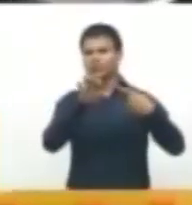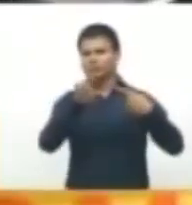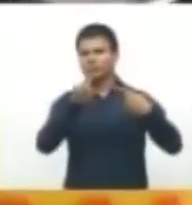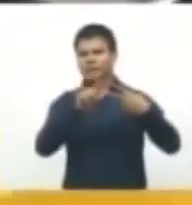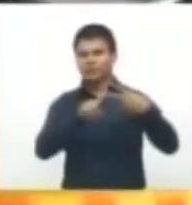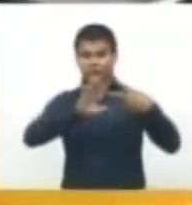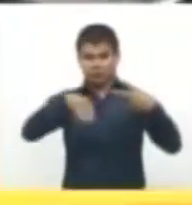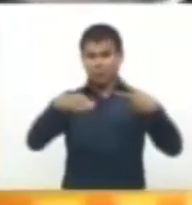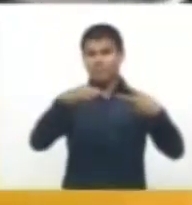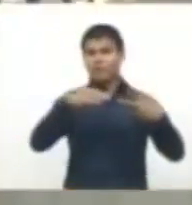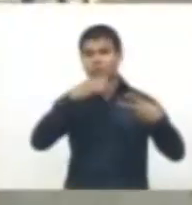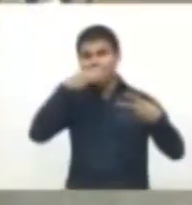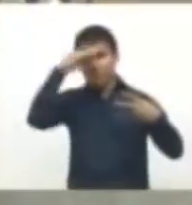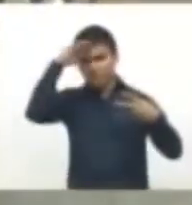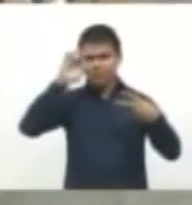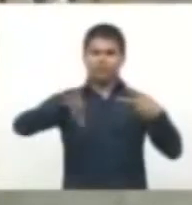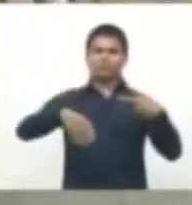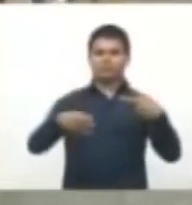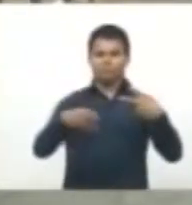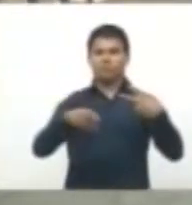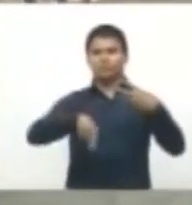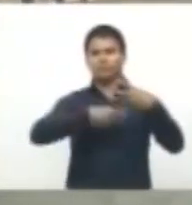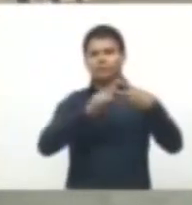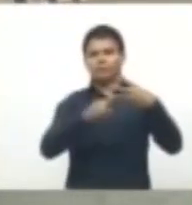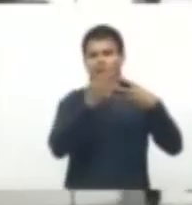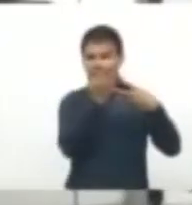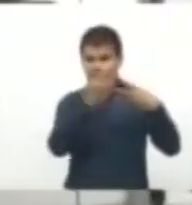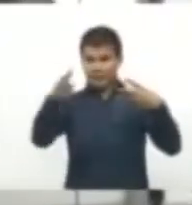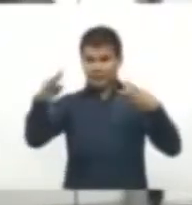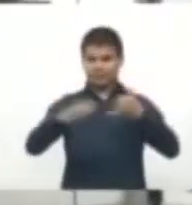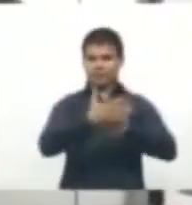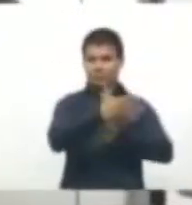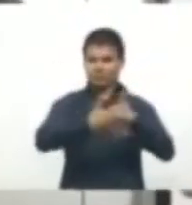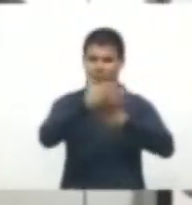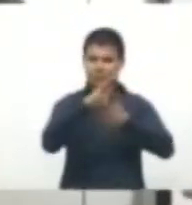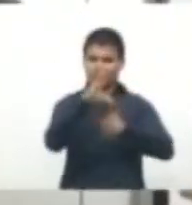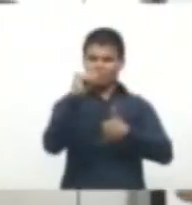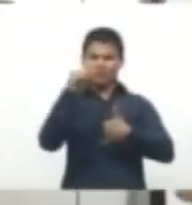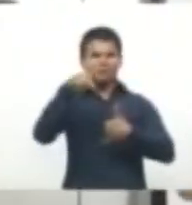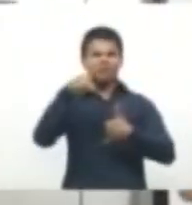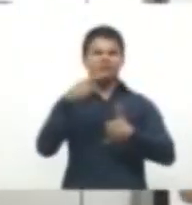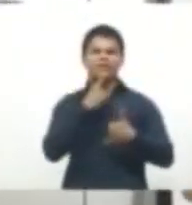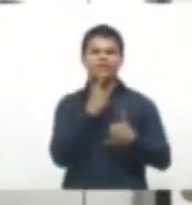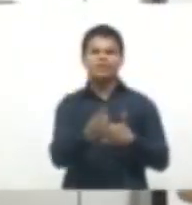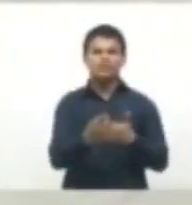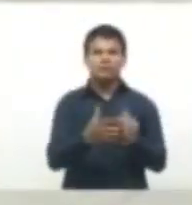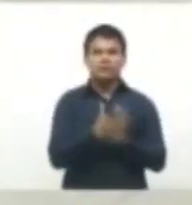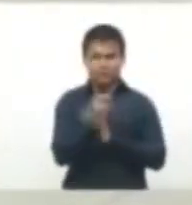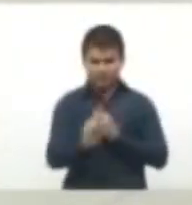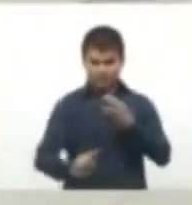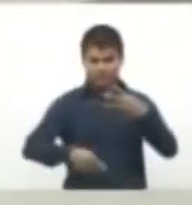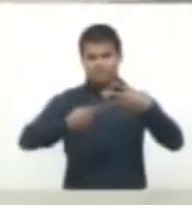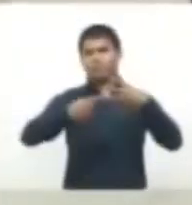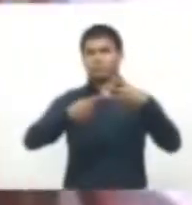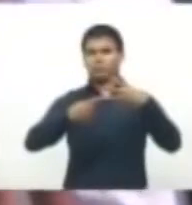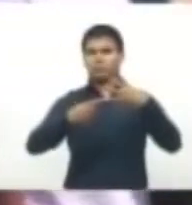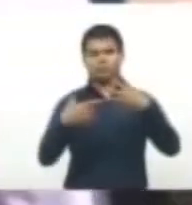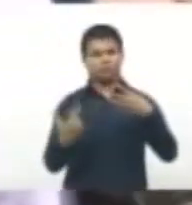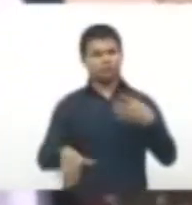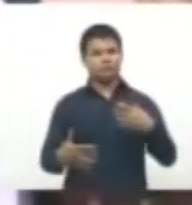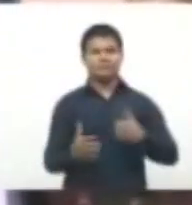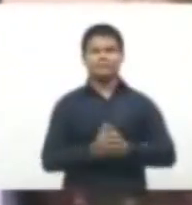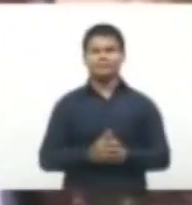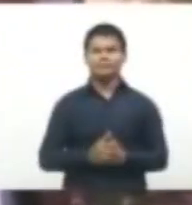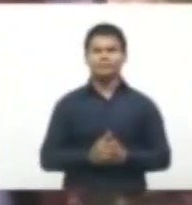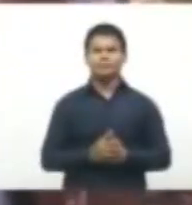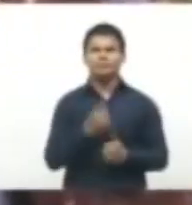con 537. Barranquilla es la única ciudad de la región Caribe que figura en los primeros lugares de dicho informe. De acuerdo a